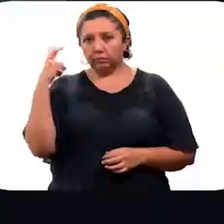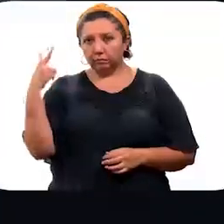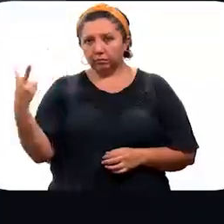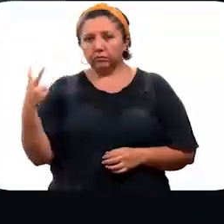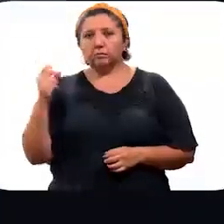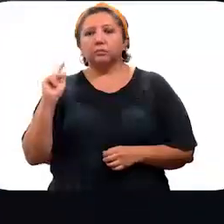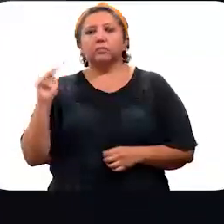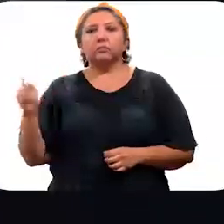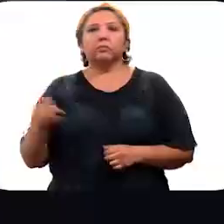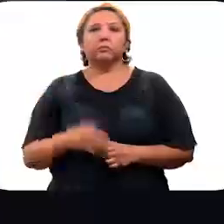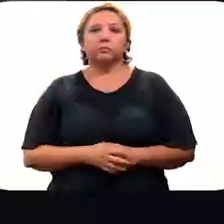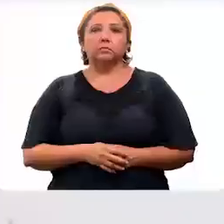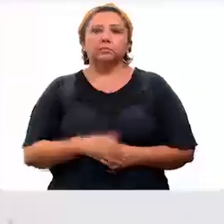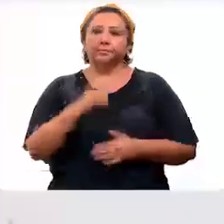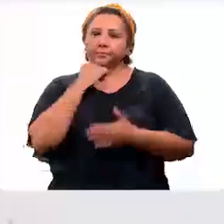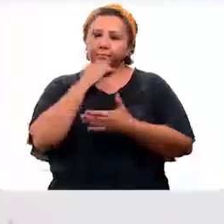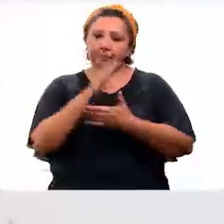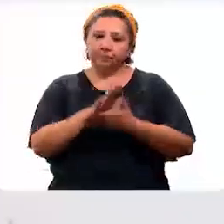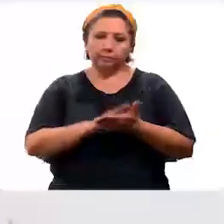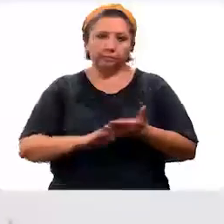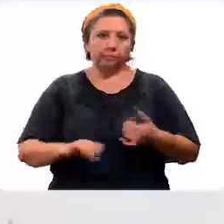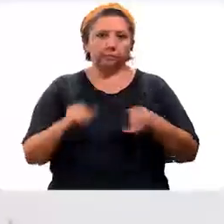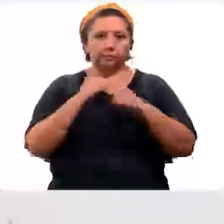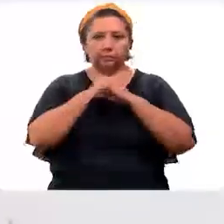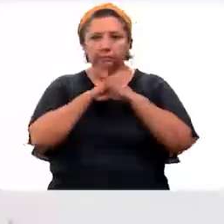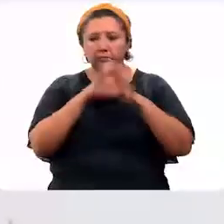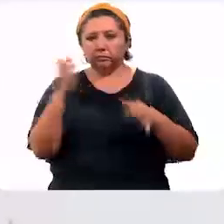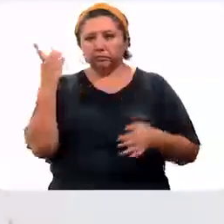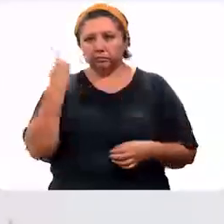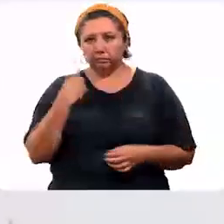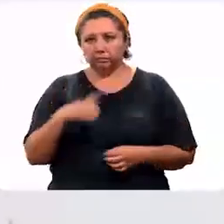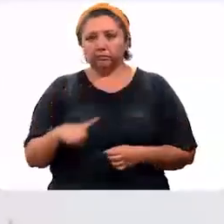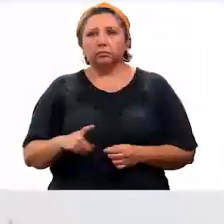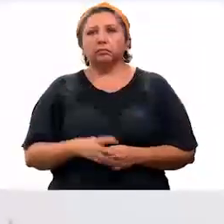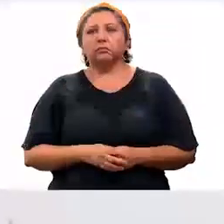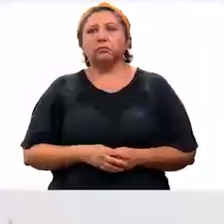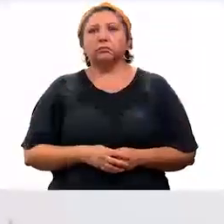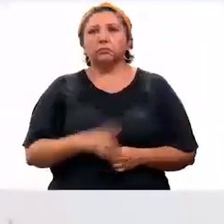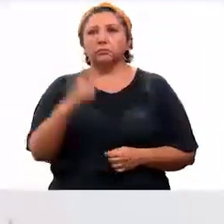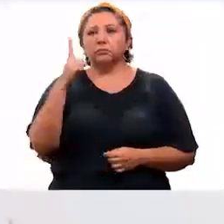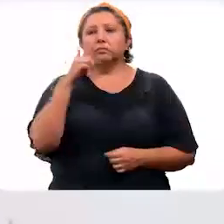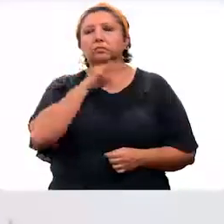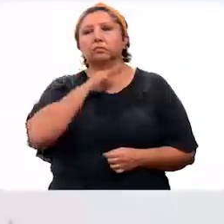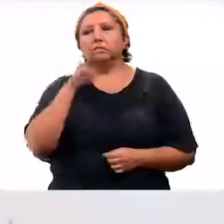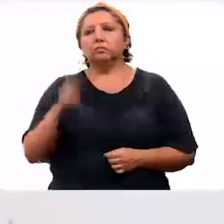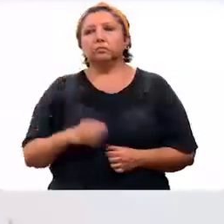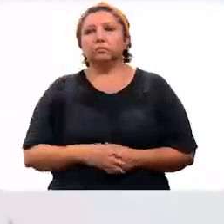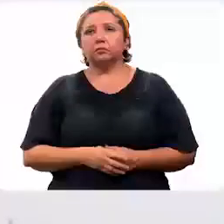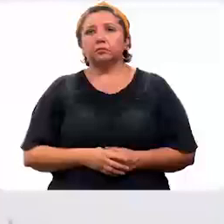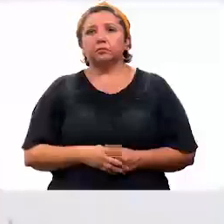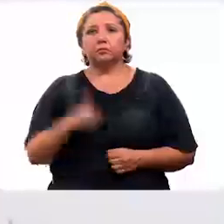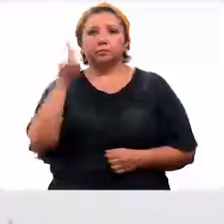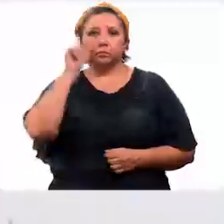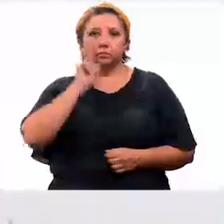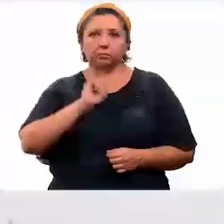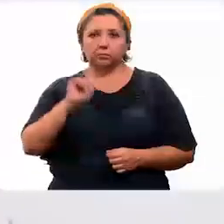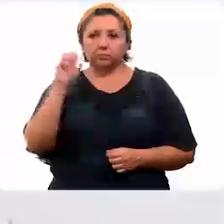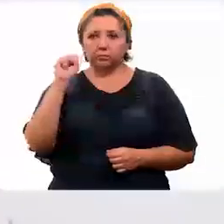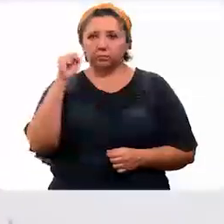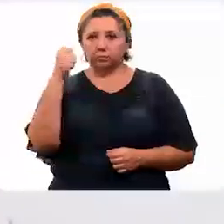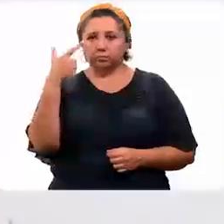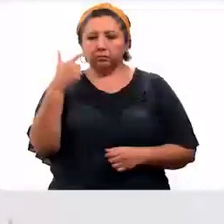11.562 en la zona poniente. Lamentablemente, en este parte médico informamos de un fallecimiento, una mujer